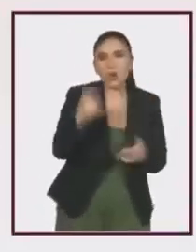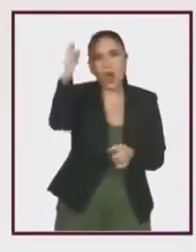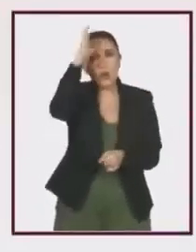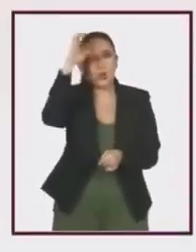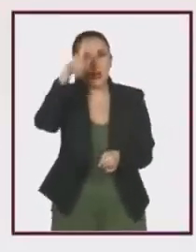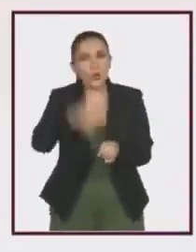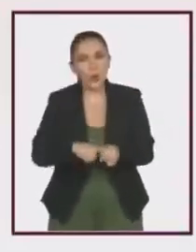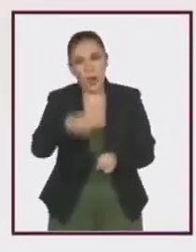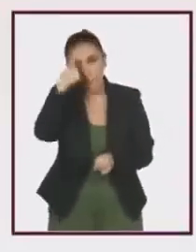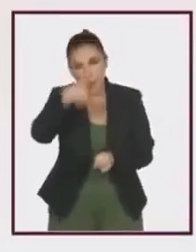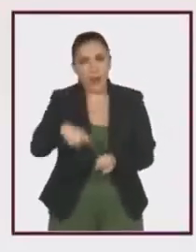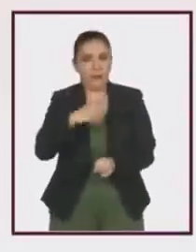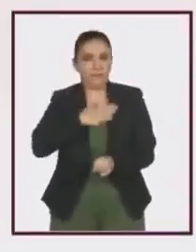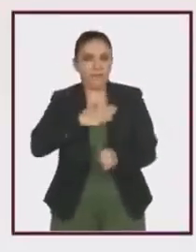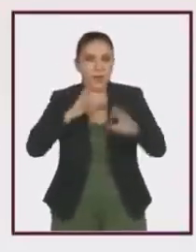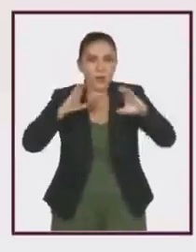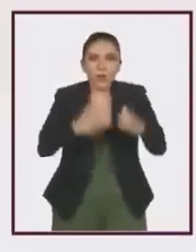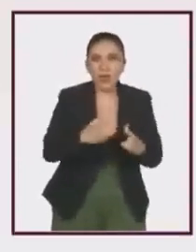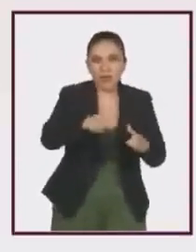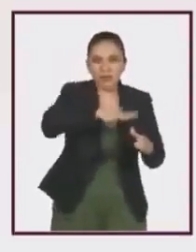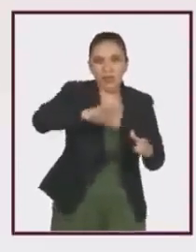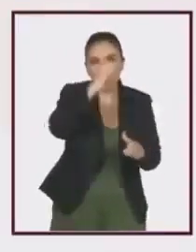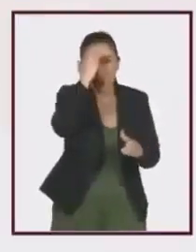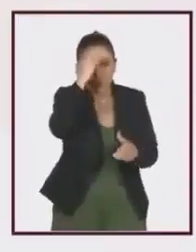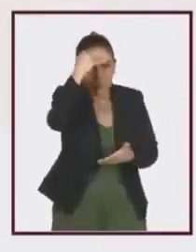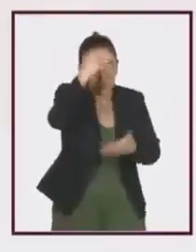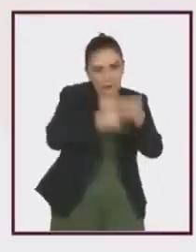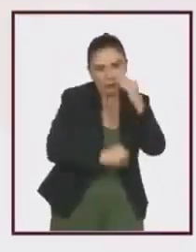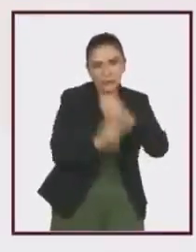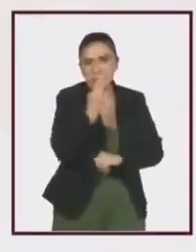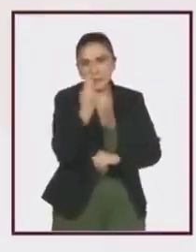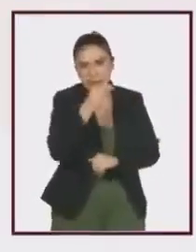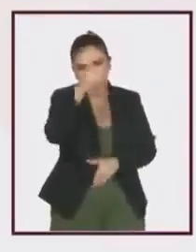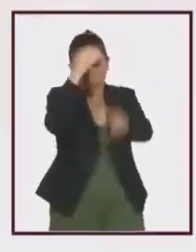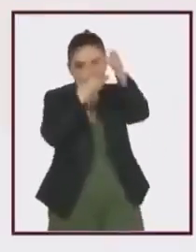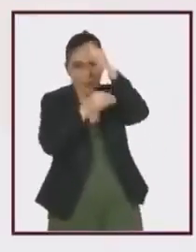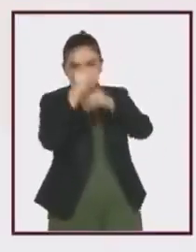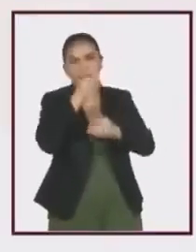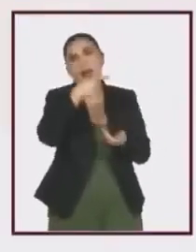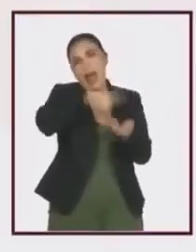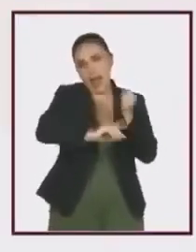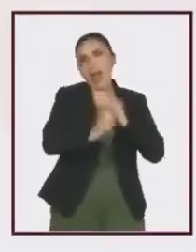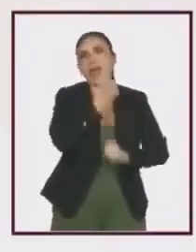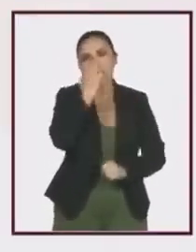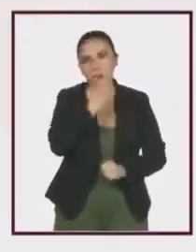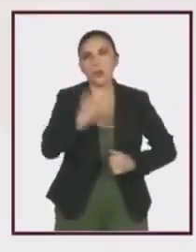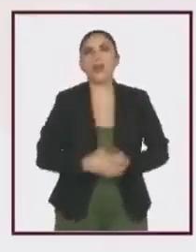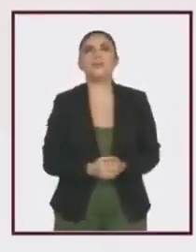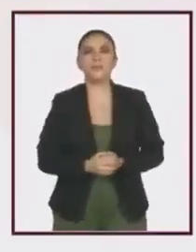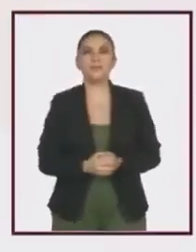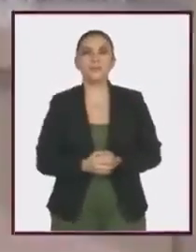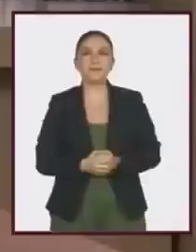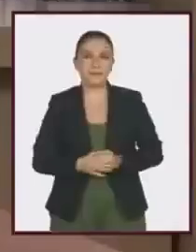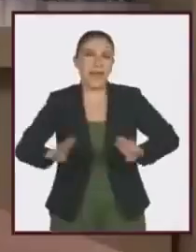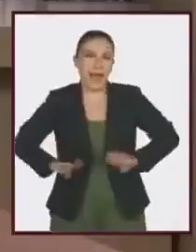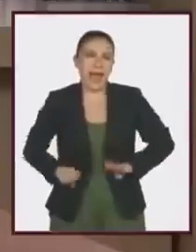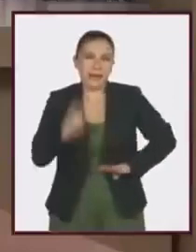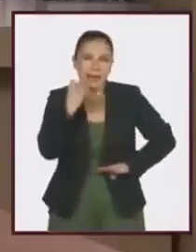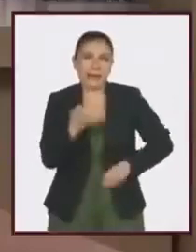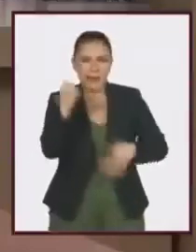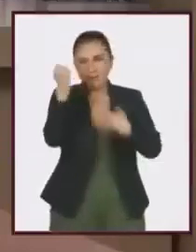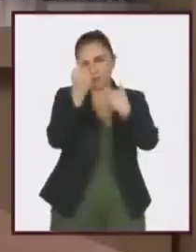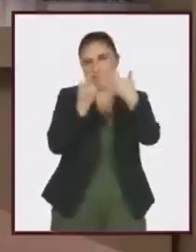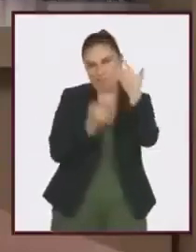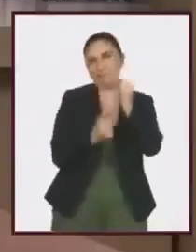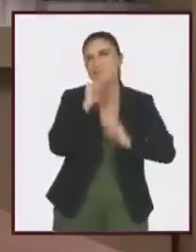de nuestros conocimientos dentro de la escuela. Estos rasgos del perfil, que como